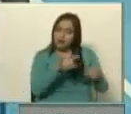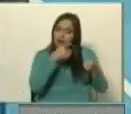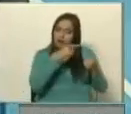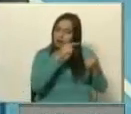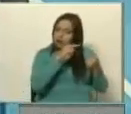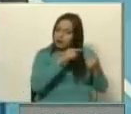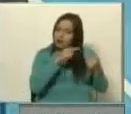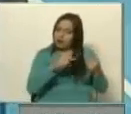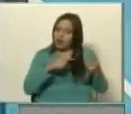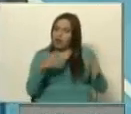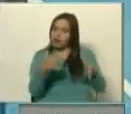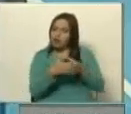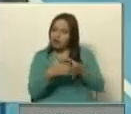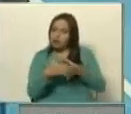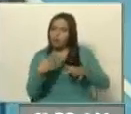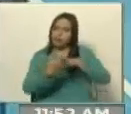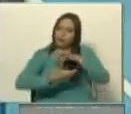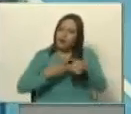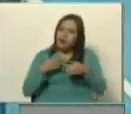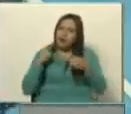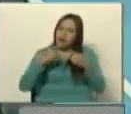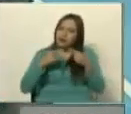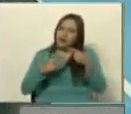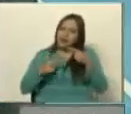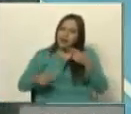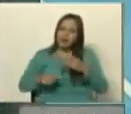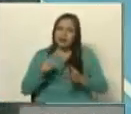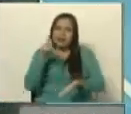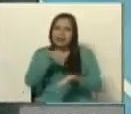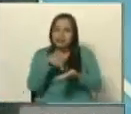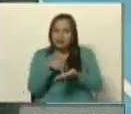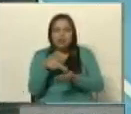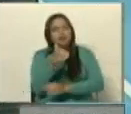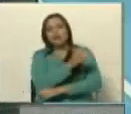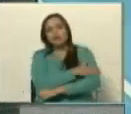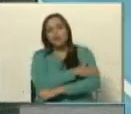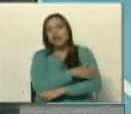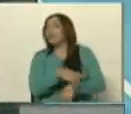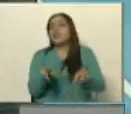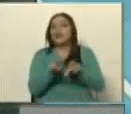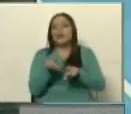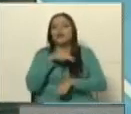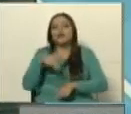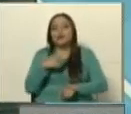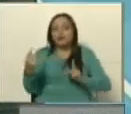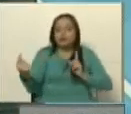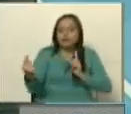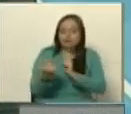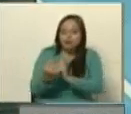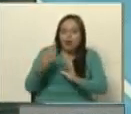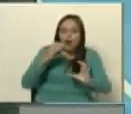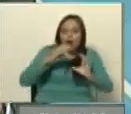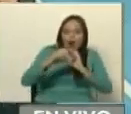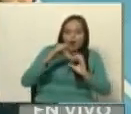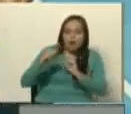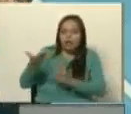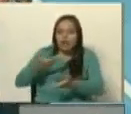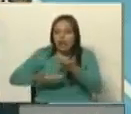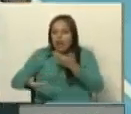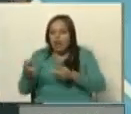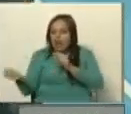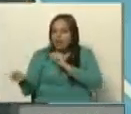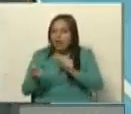esos grupos, con esos representantes, hemos mantenido una conversación, un diálogo